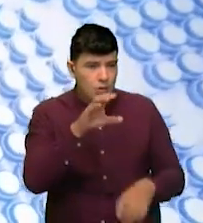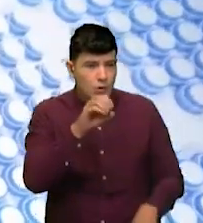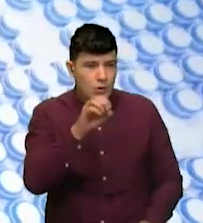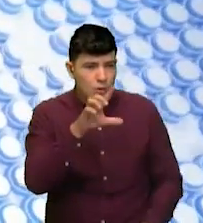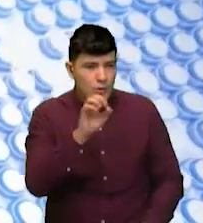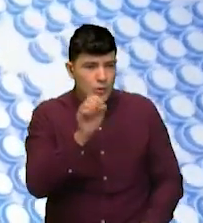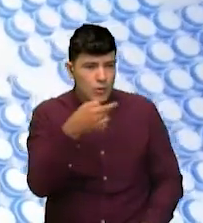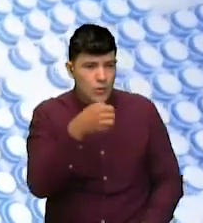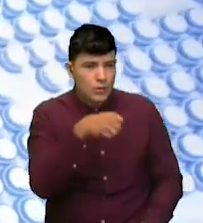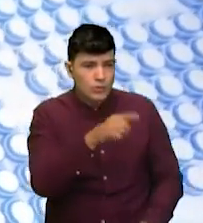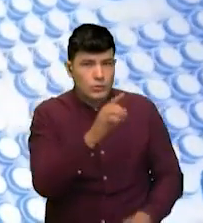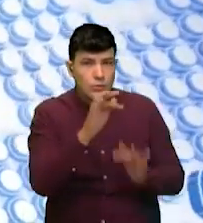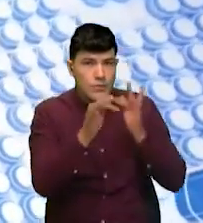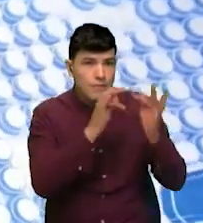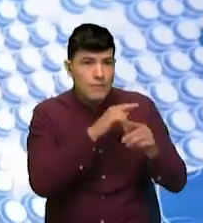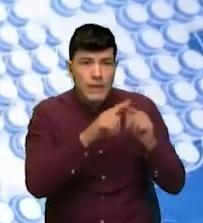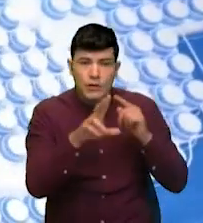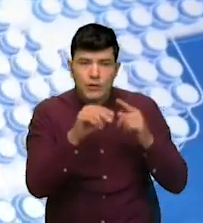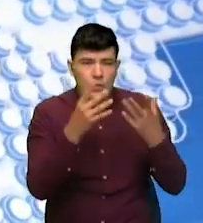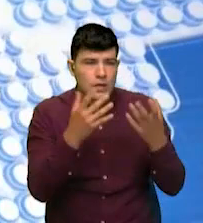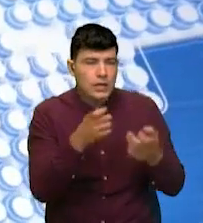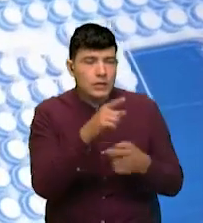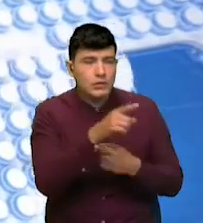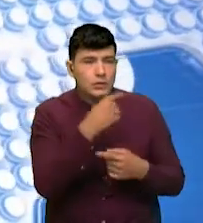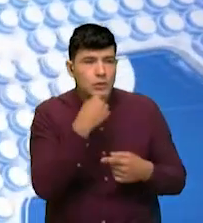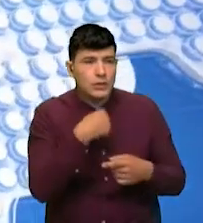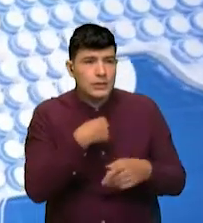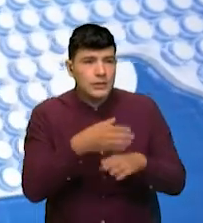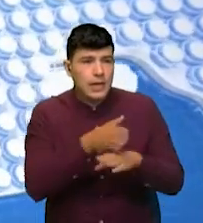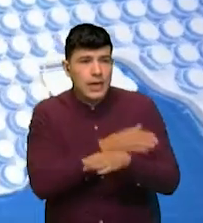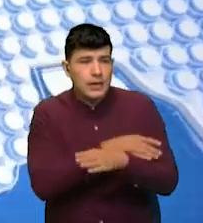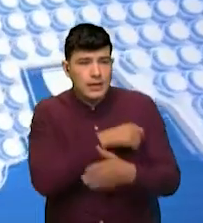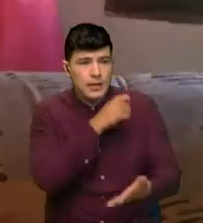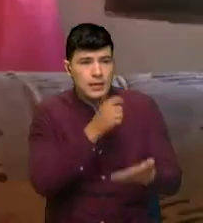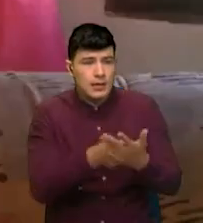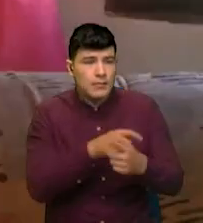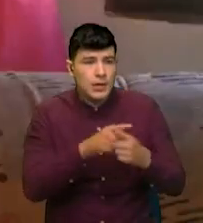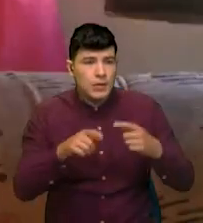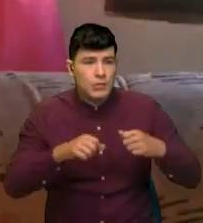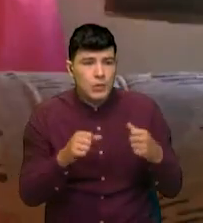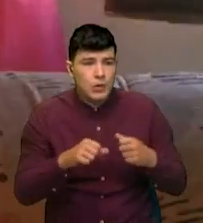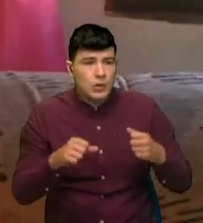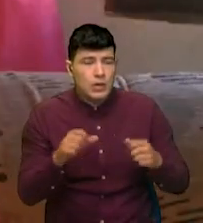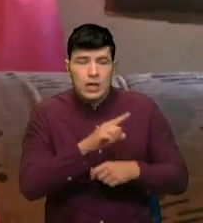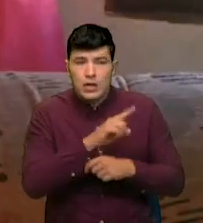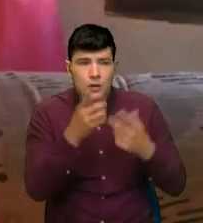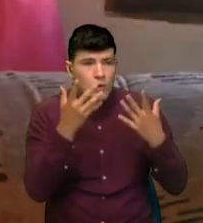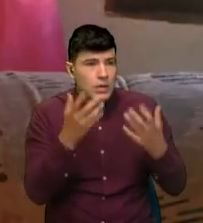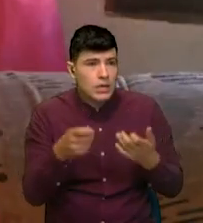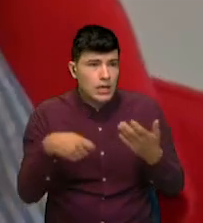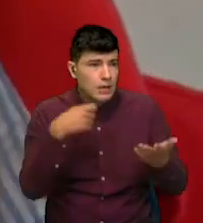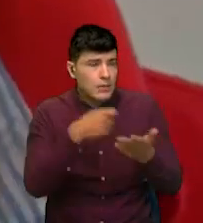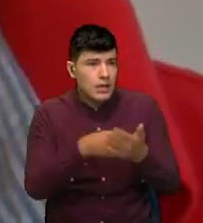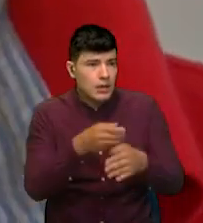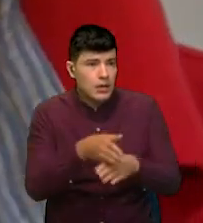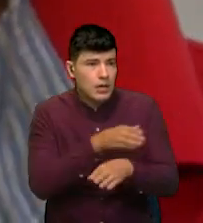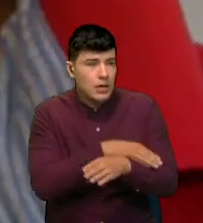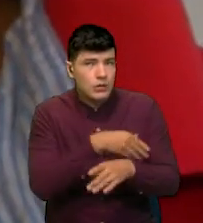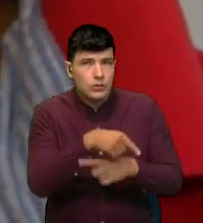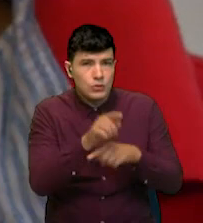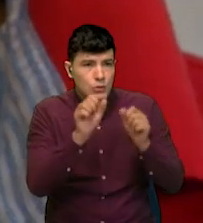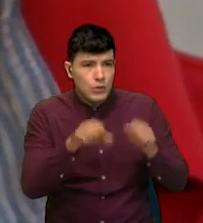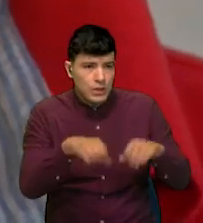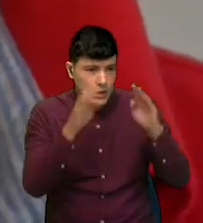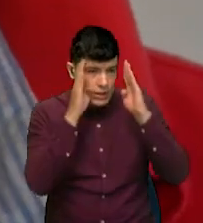procedimientos y no no han querido porque dicen que eso es con pago anticipado y que bogotá no ha querido hacer ese pago anticipado para que no lo